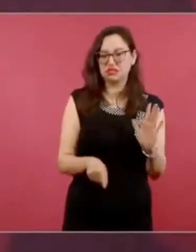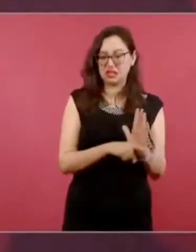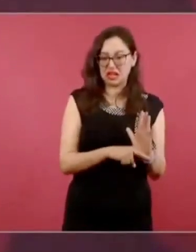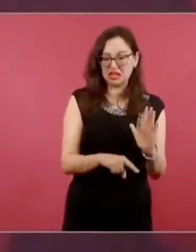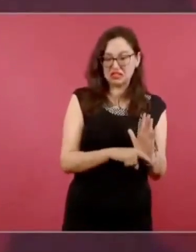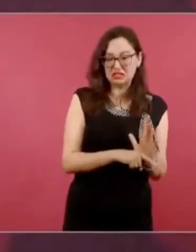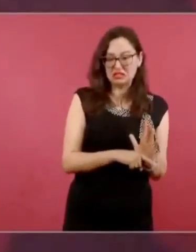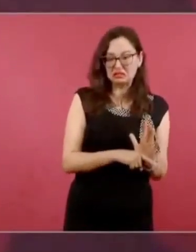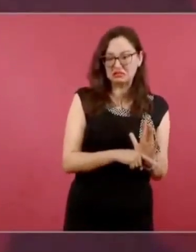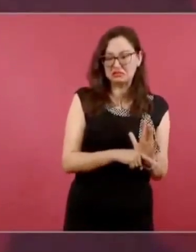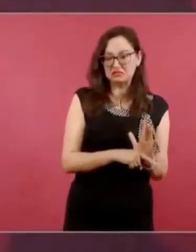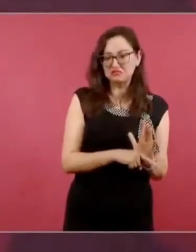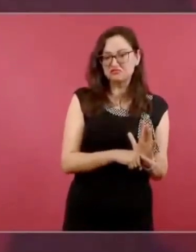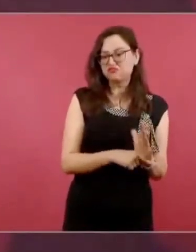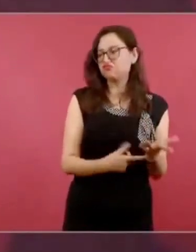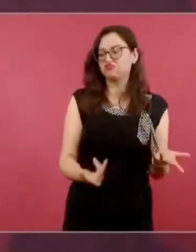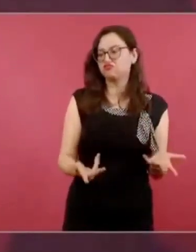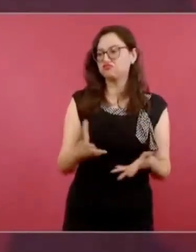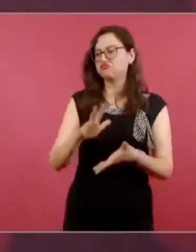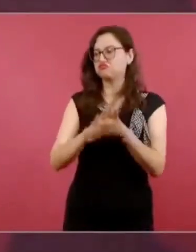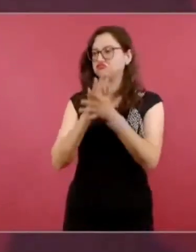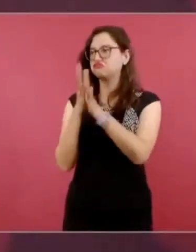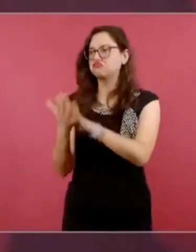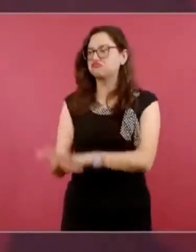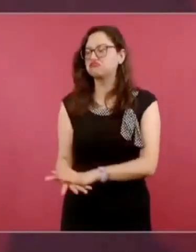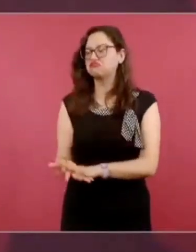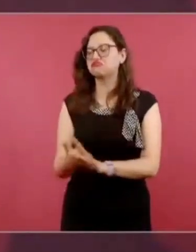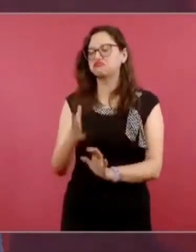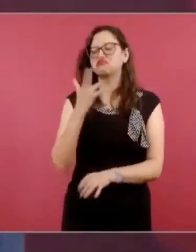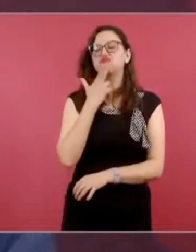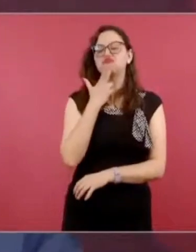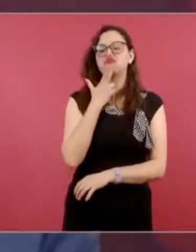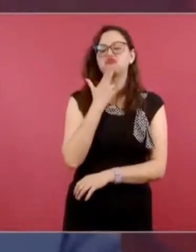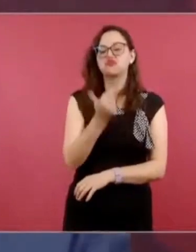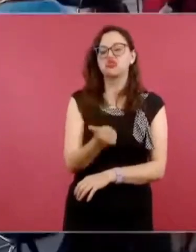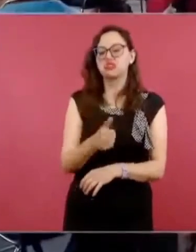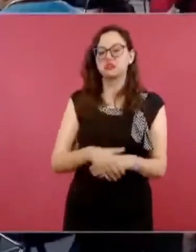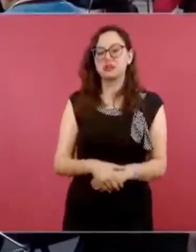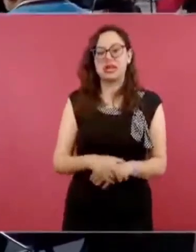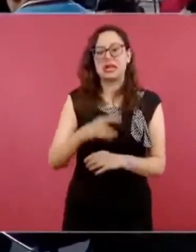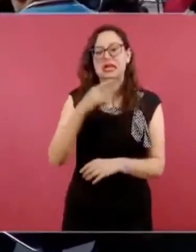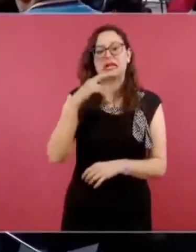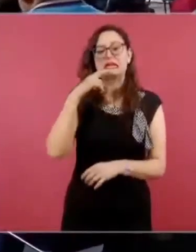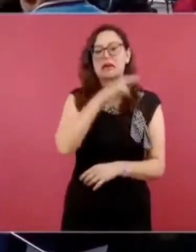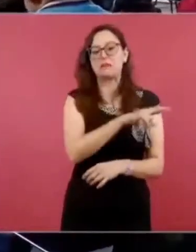servimos para transformar. O sea, somos muy endebles.